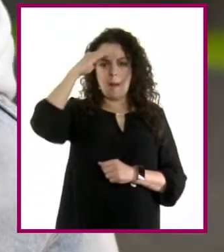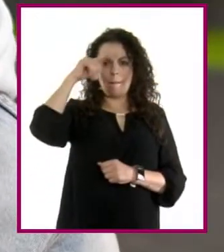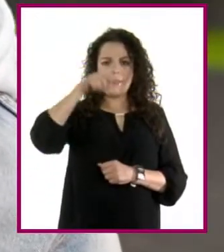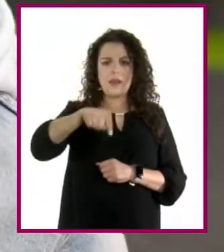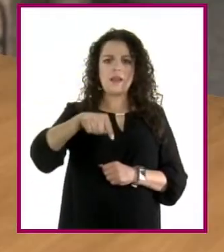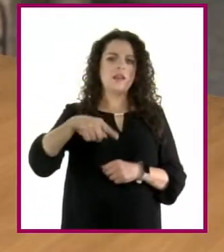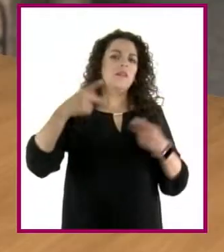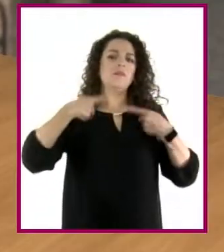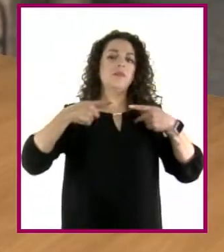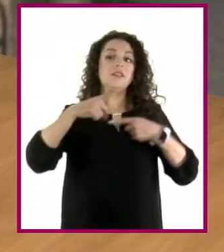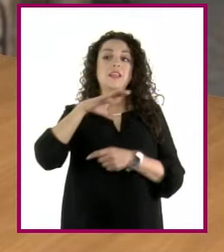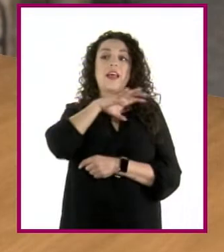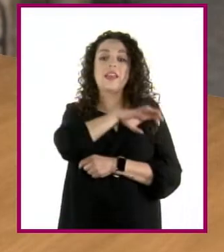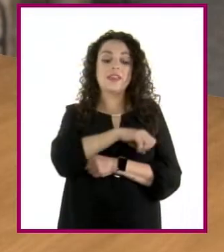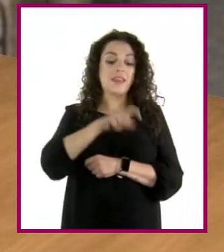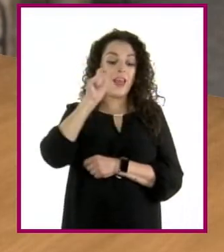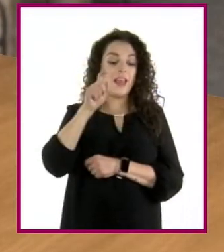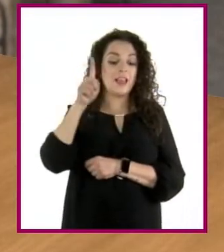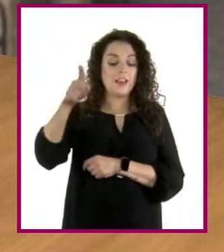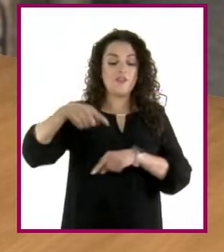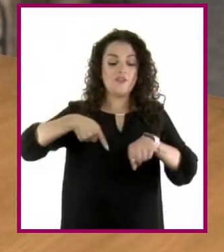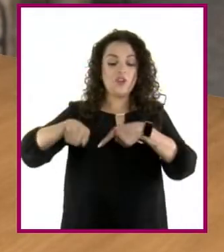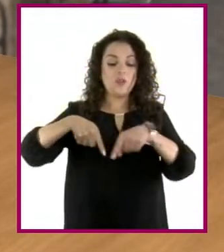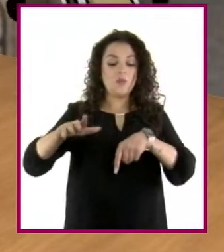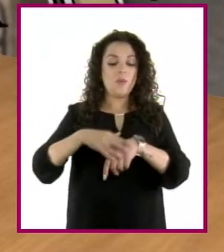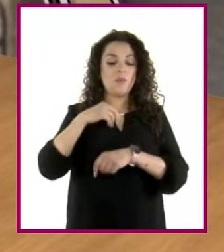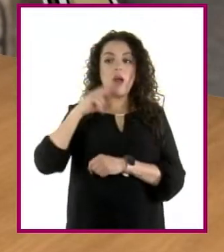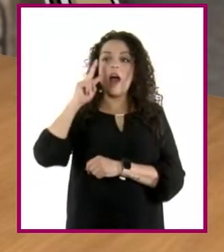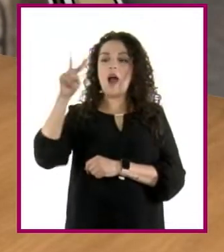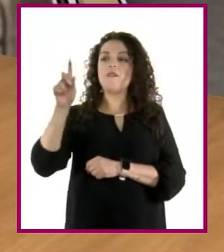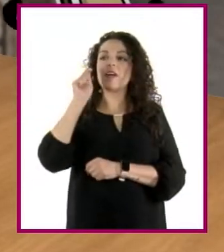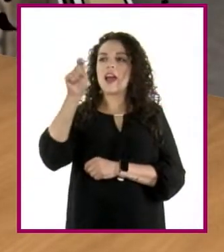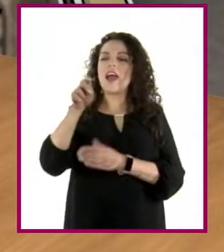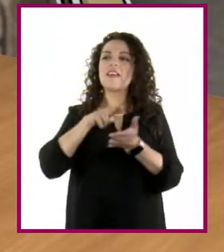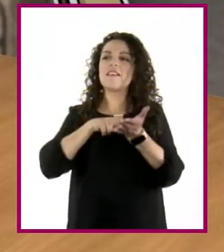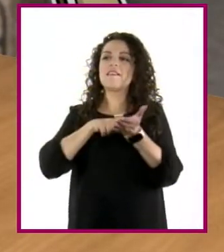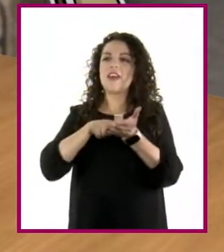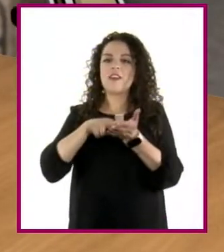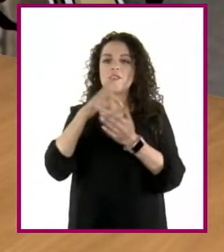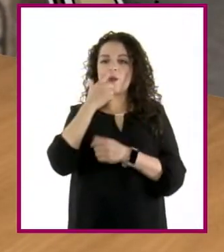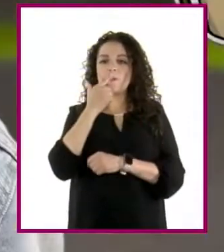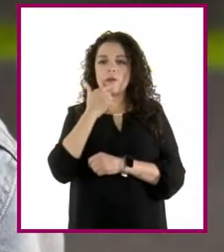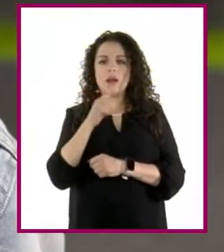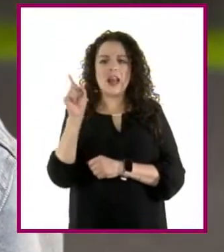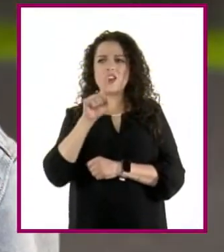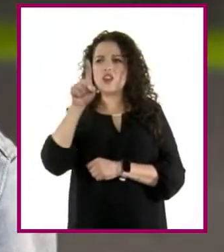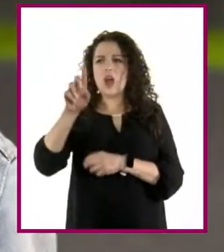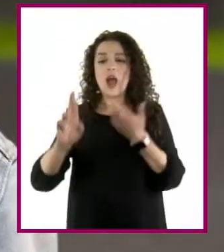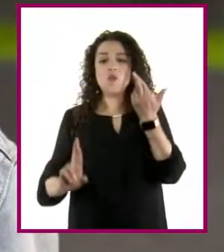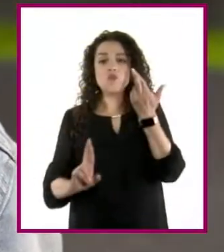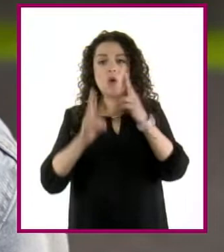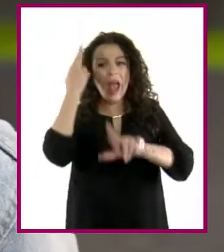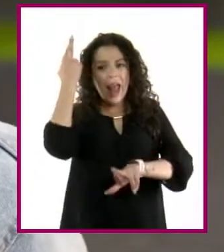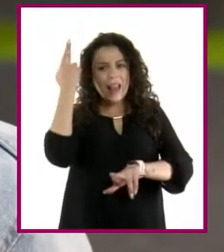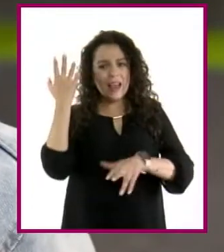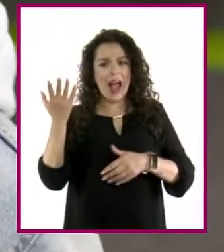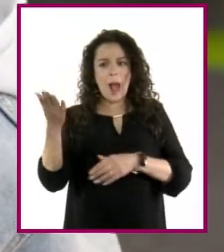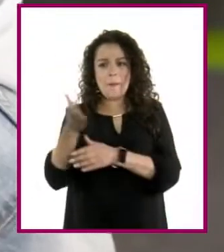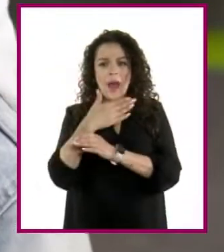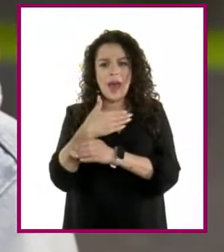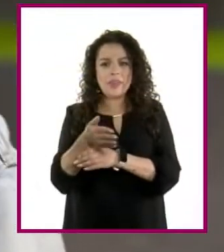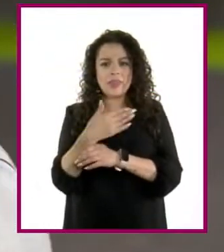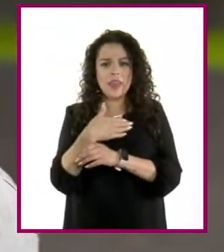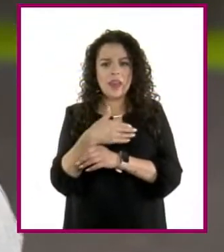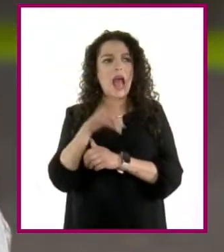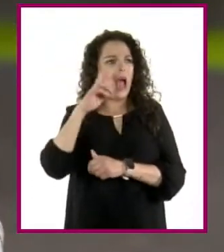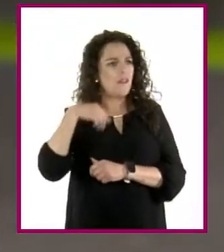del Atlas porque vi unas banderas rojas y negras. ¡Ay, Emi! ¡Son banderas de huelga! ¡Solidaridad! Y si preguntamos qué está pasando...